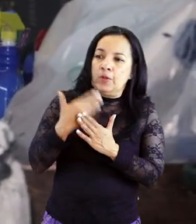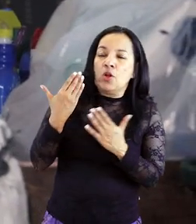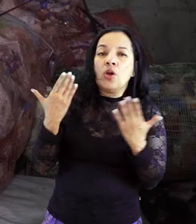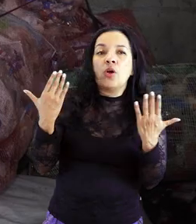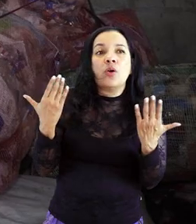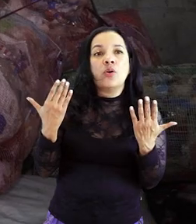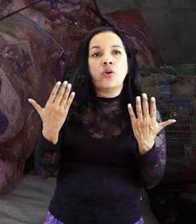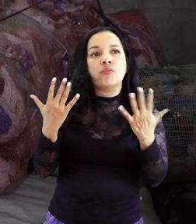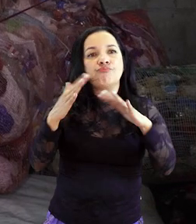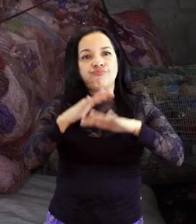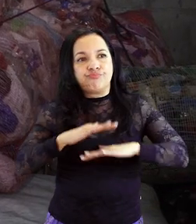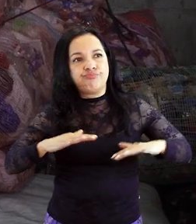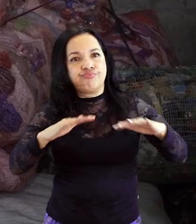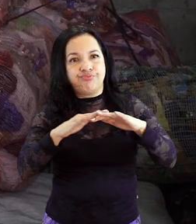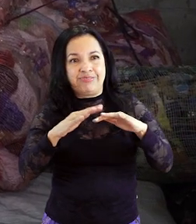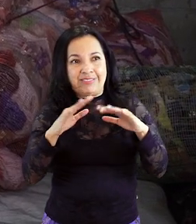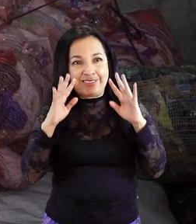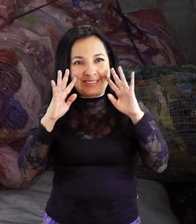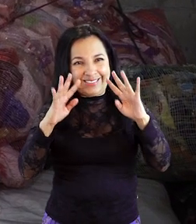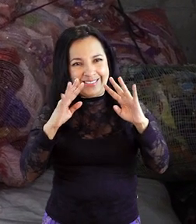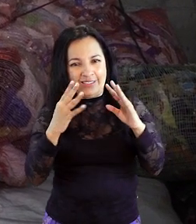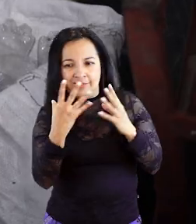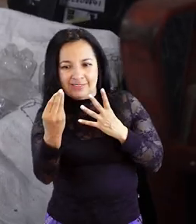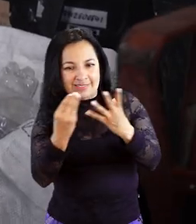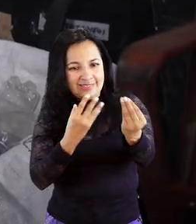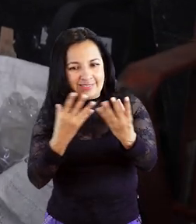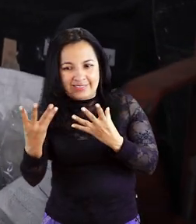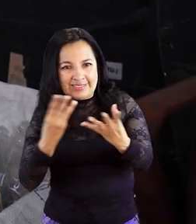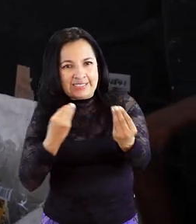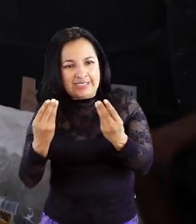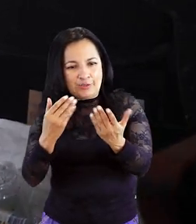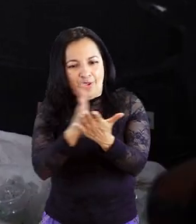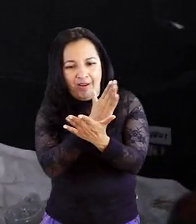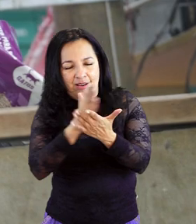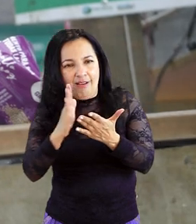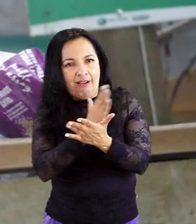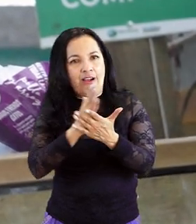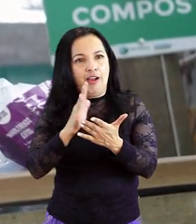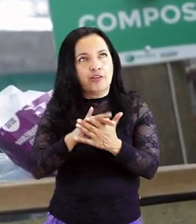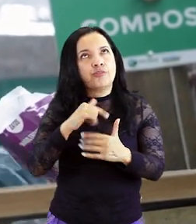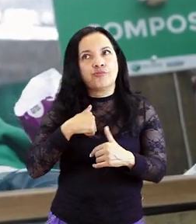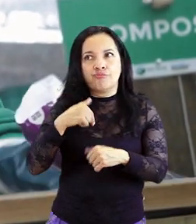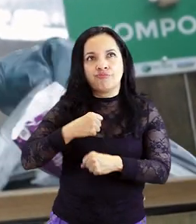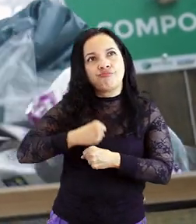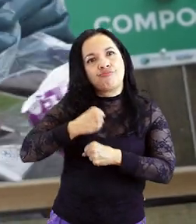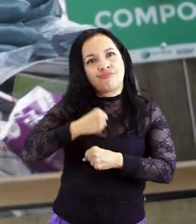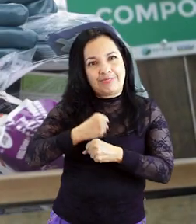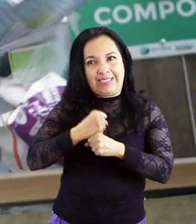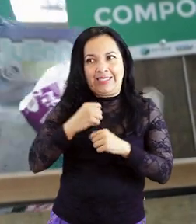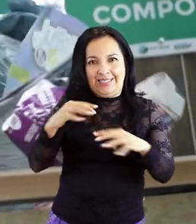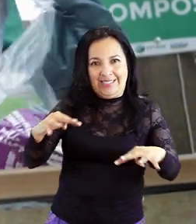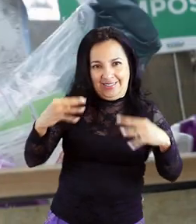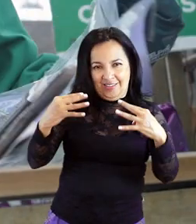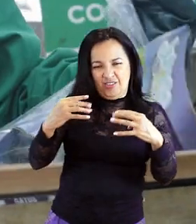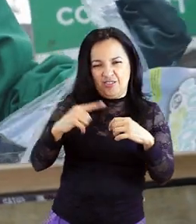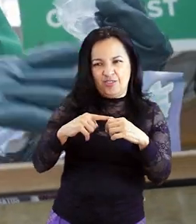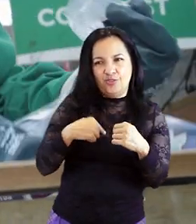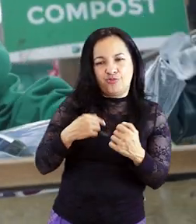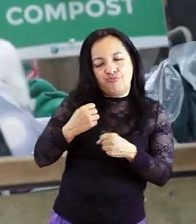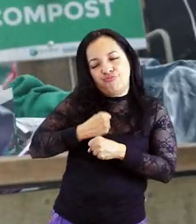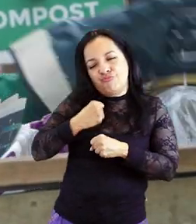Yo empecé en la estación de clasificación. Ya de la ECA estoy aquí en este lugar donde me